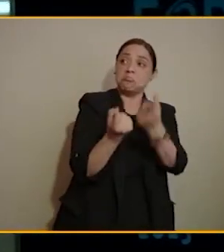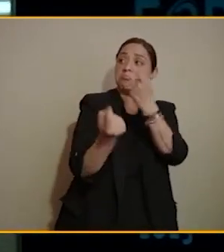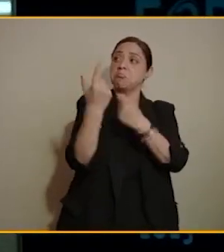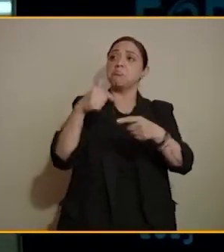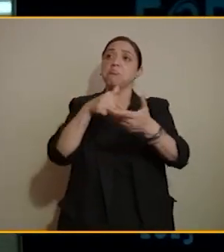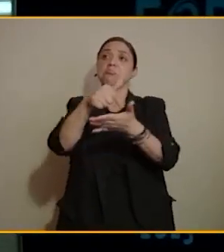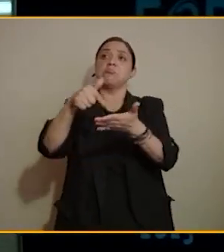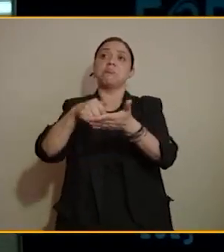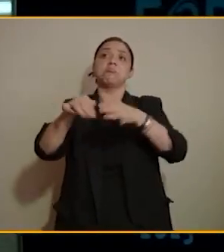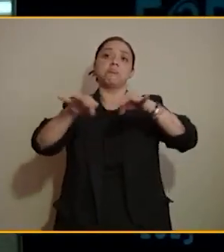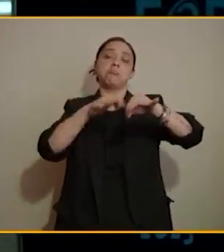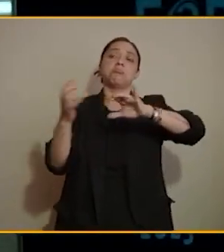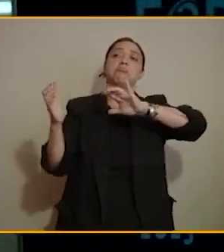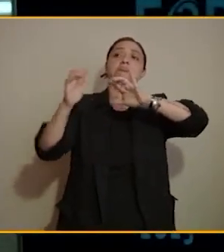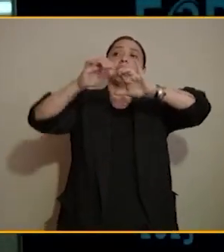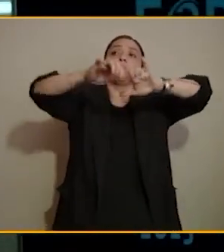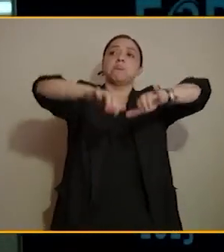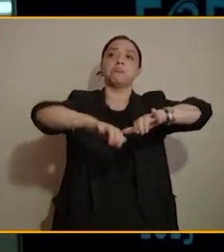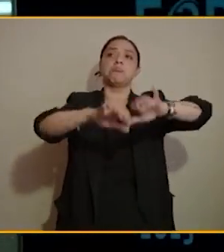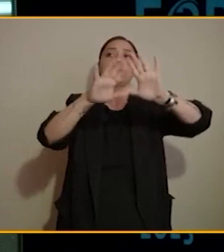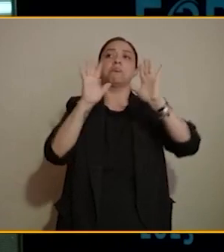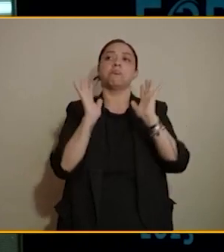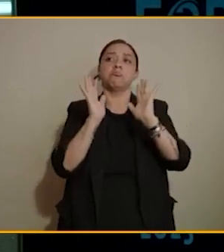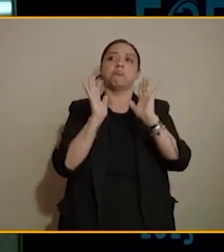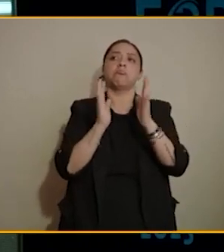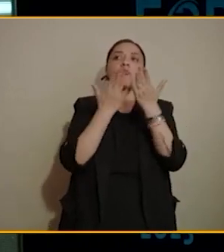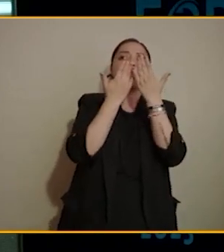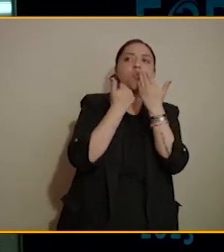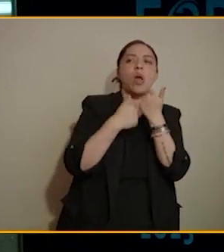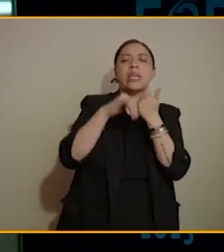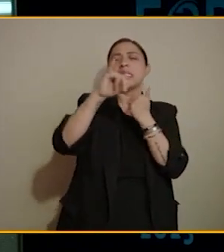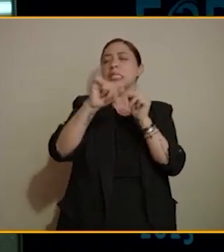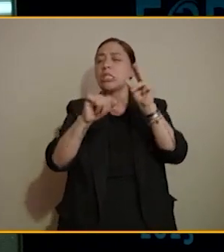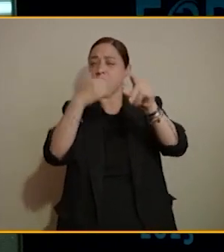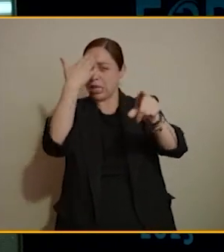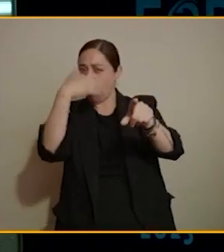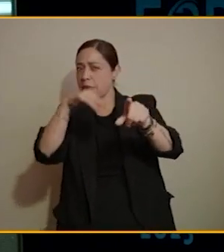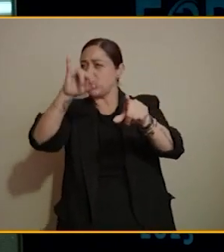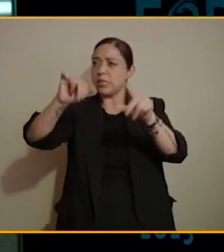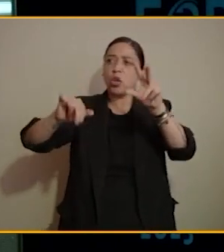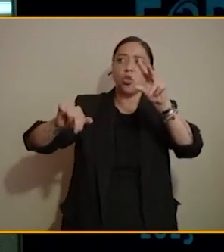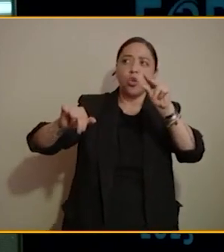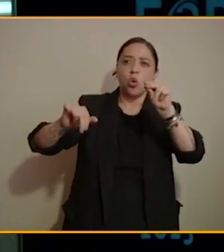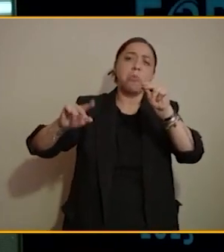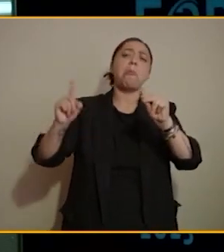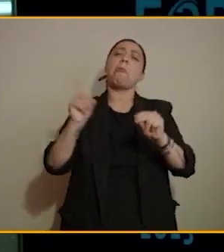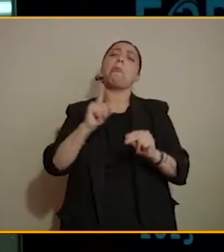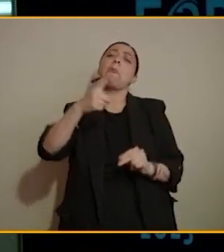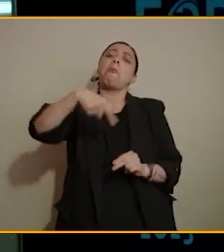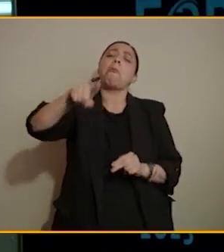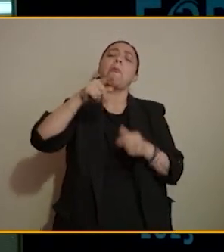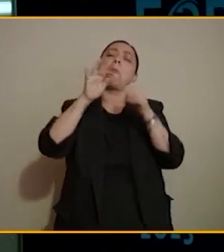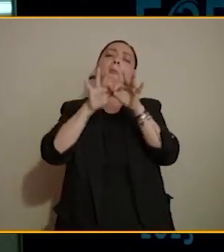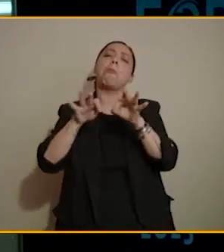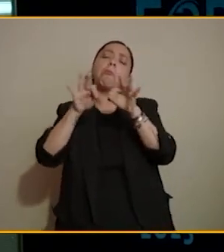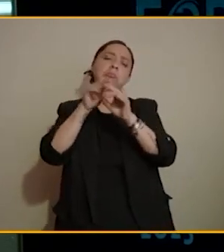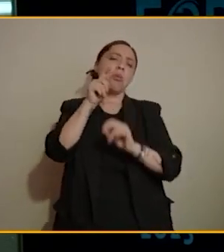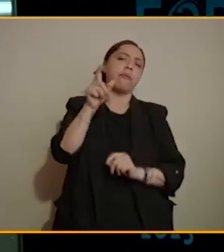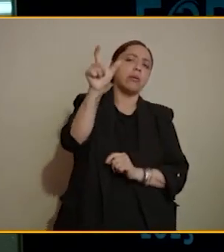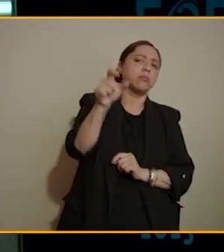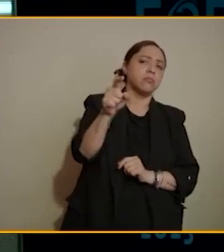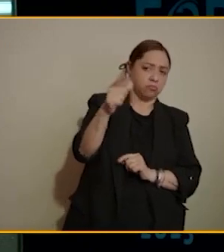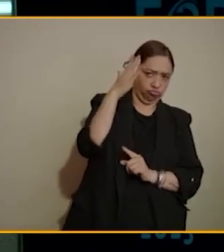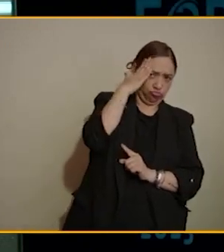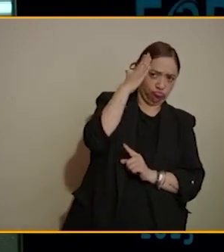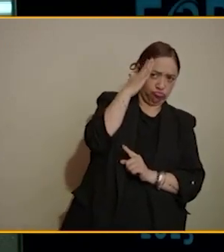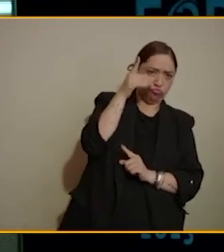siquiera están fijándose tanto en si tienes el conocimiento o no, sino más bien si puedes tener liderazgo, si puedes